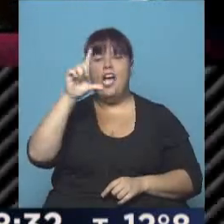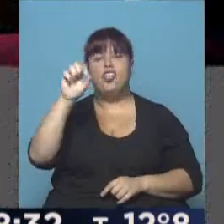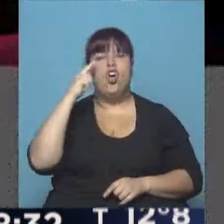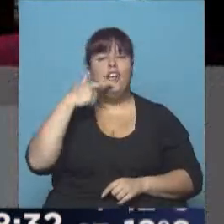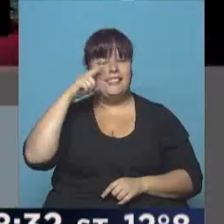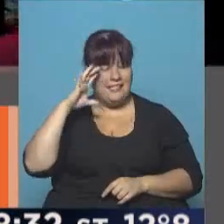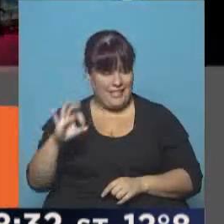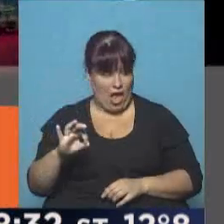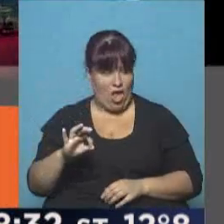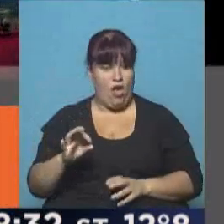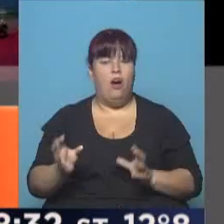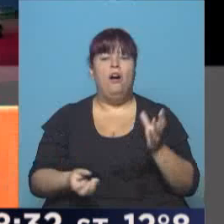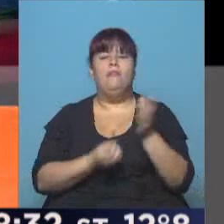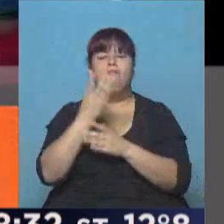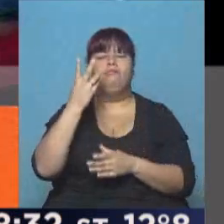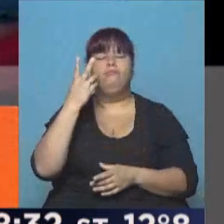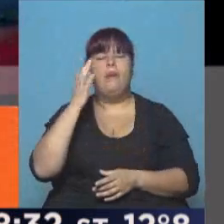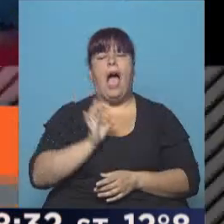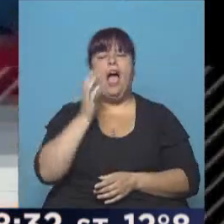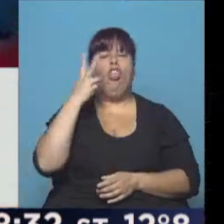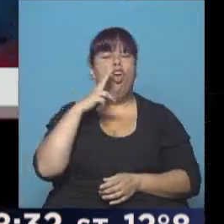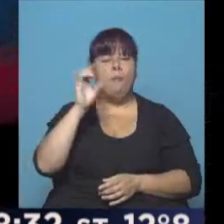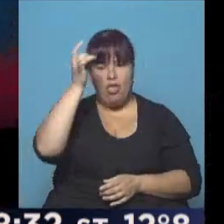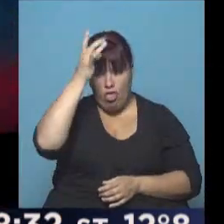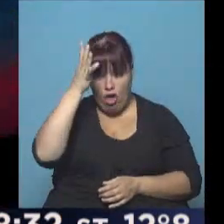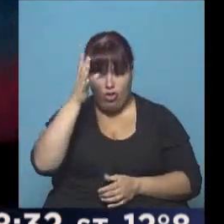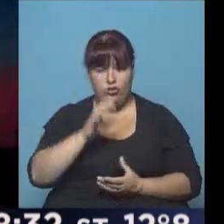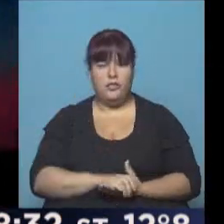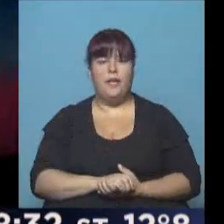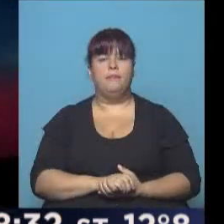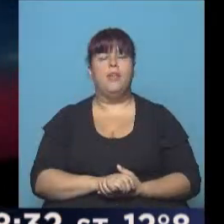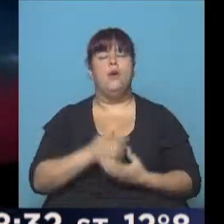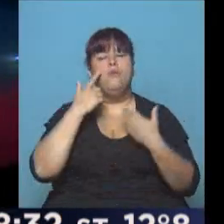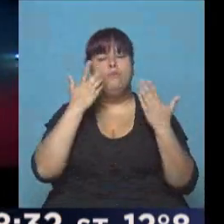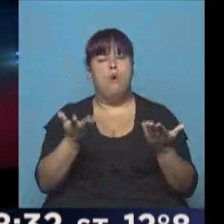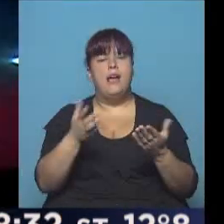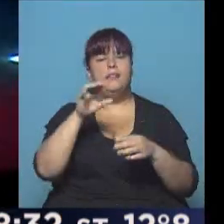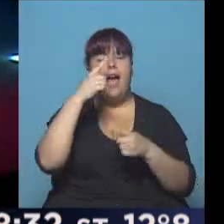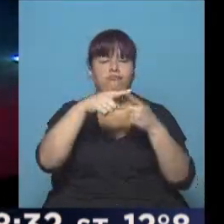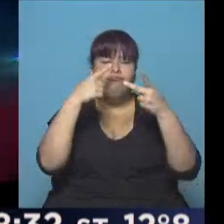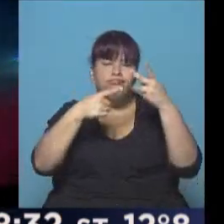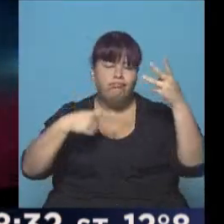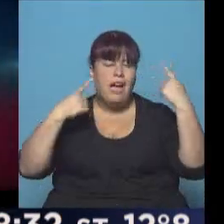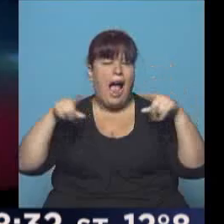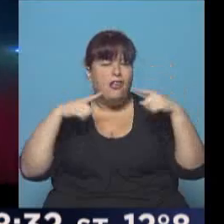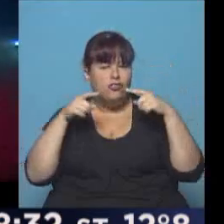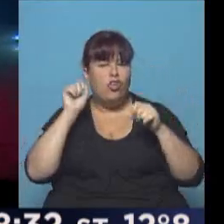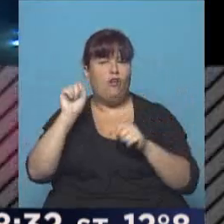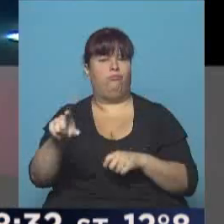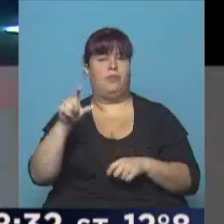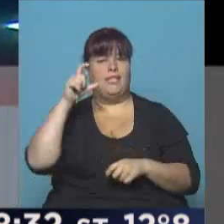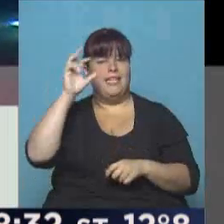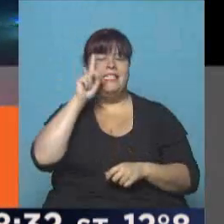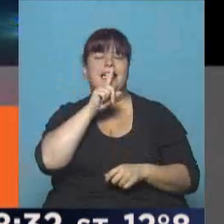Coliseo formados en el año 2012 presentaron una selección de temas de la discografía